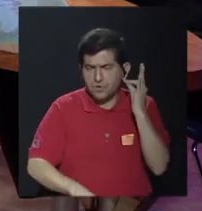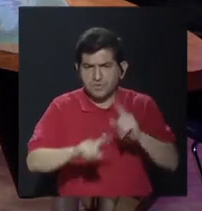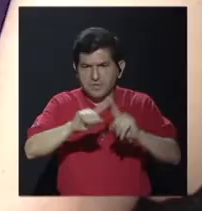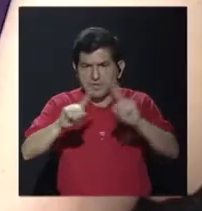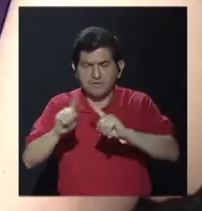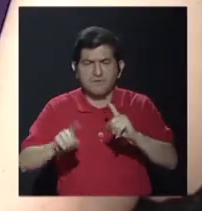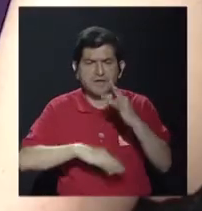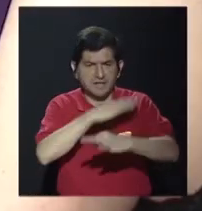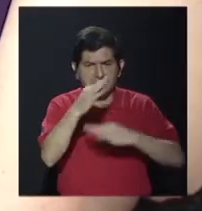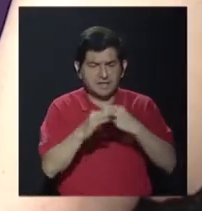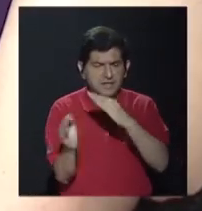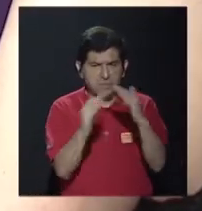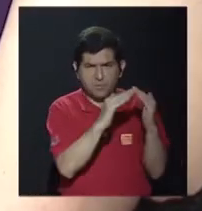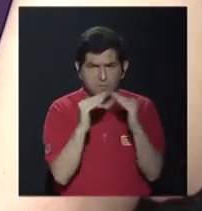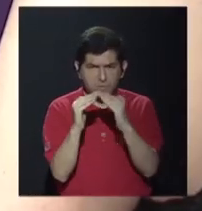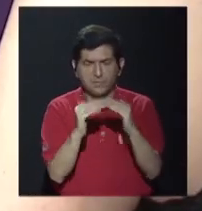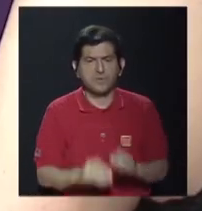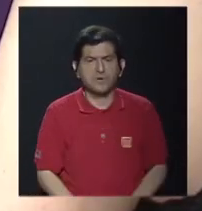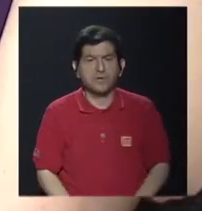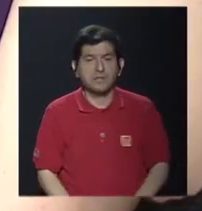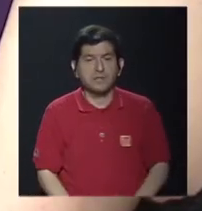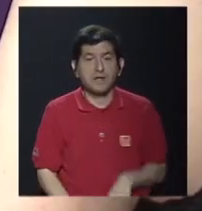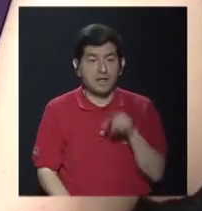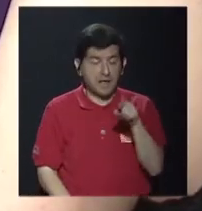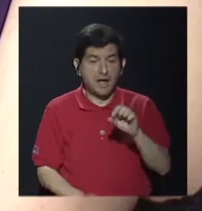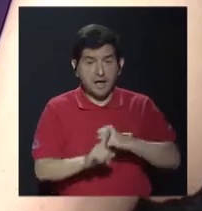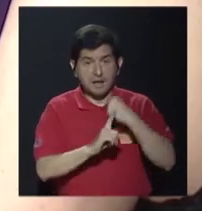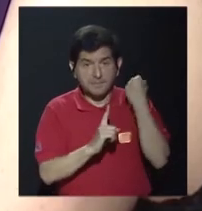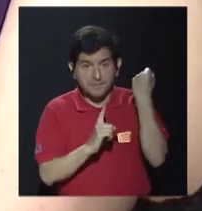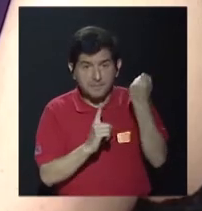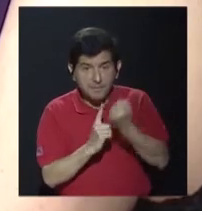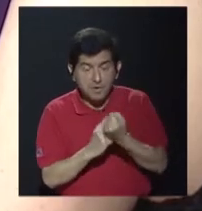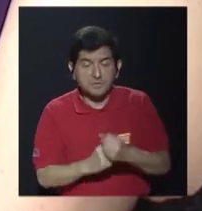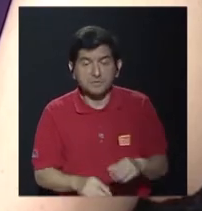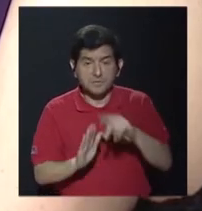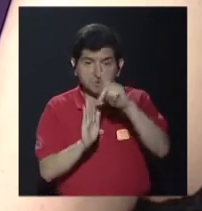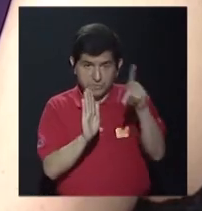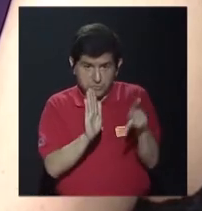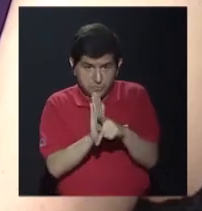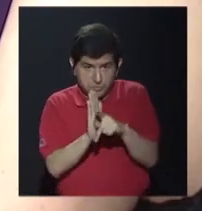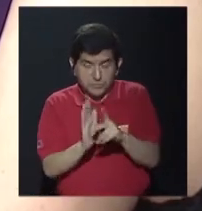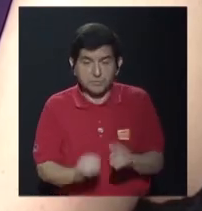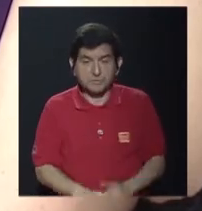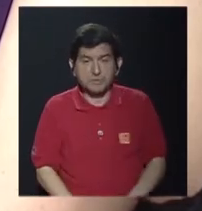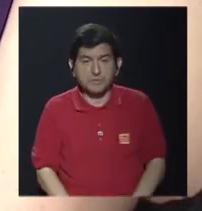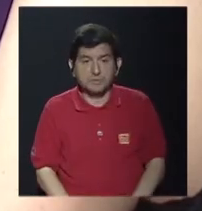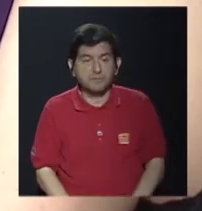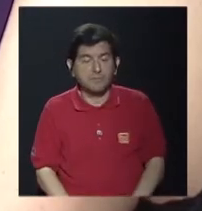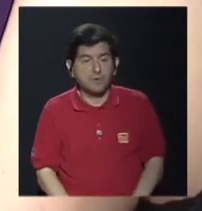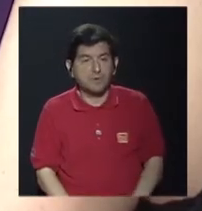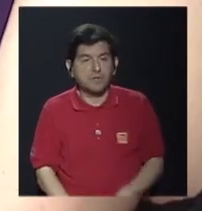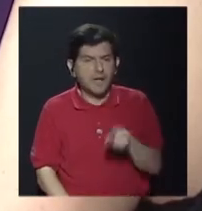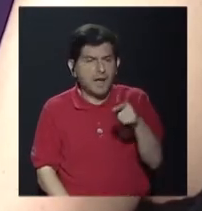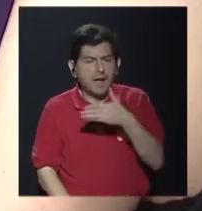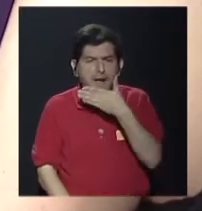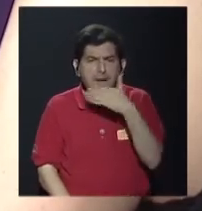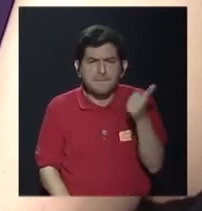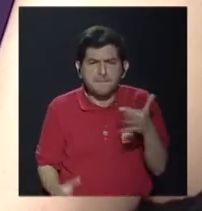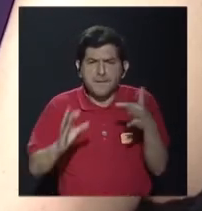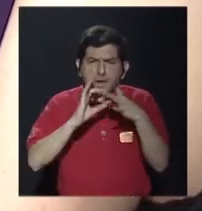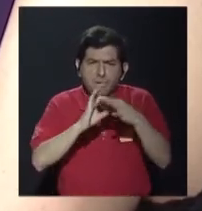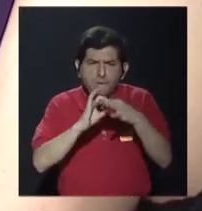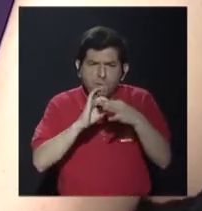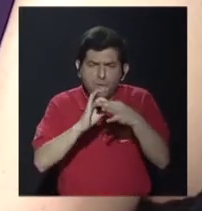feminismos comunitarios como que por gravedad y por estos principios aunaban mejor y de una manera